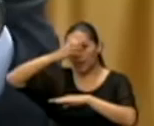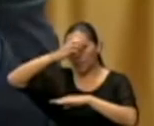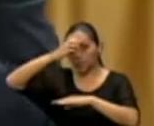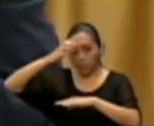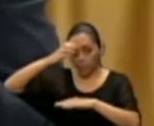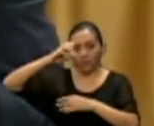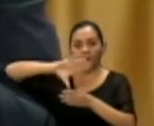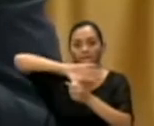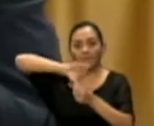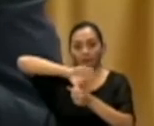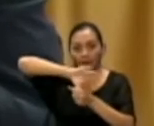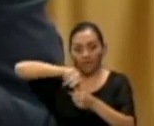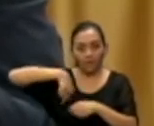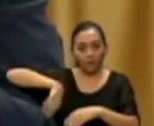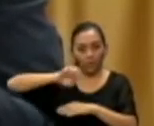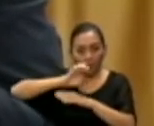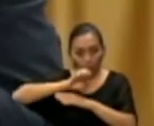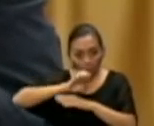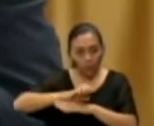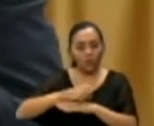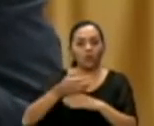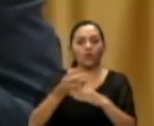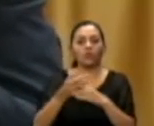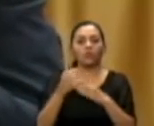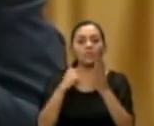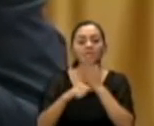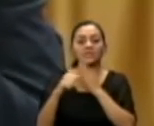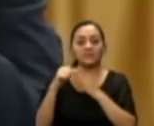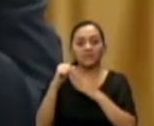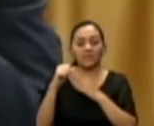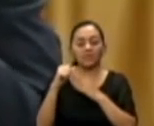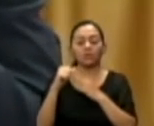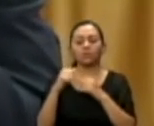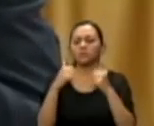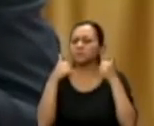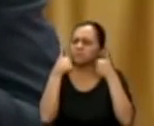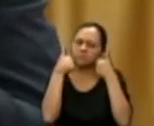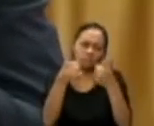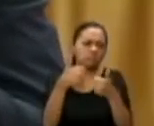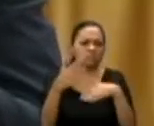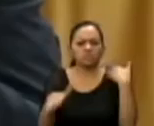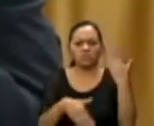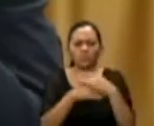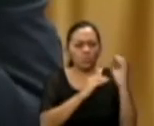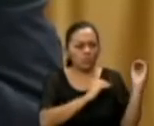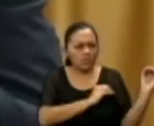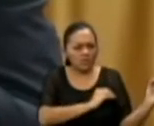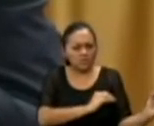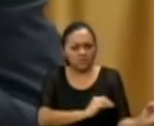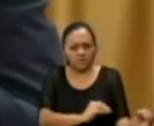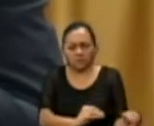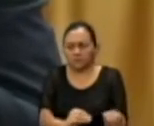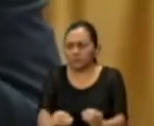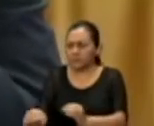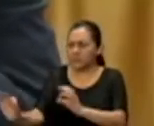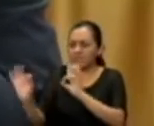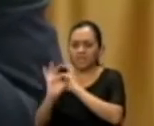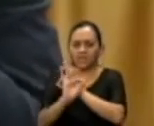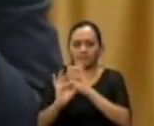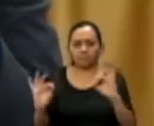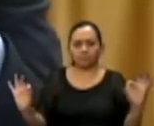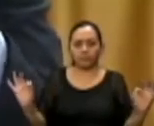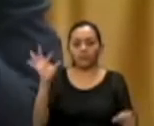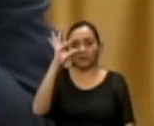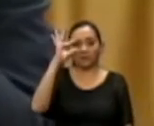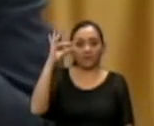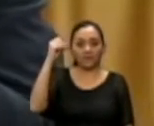cancillería creo que como ecuatoriano felicitarnos porque la organización fue impecable no sé si se han fijado que la estadía el papá